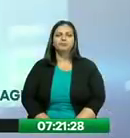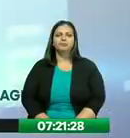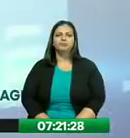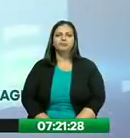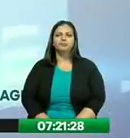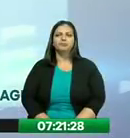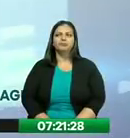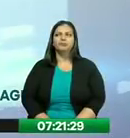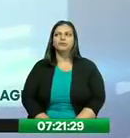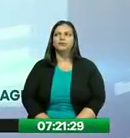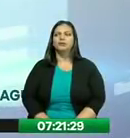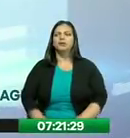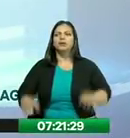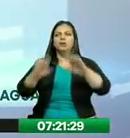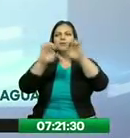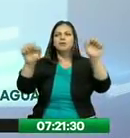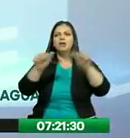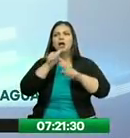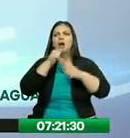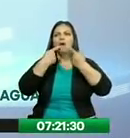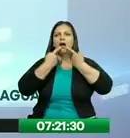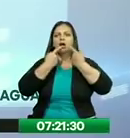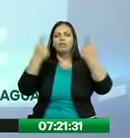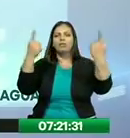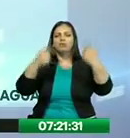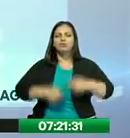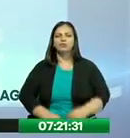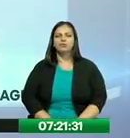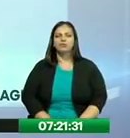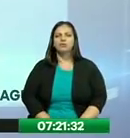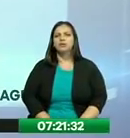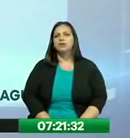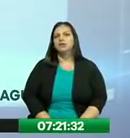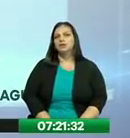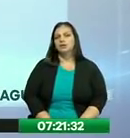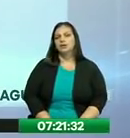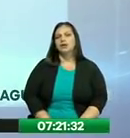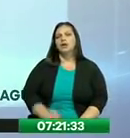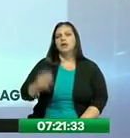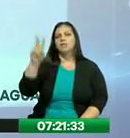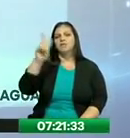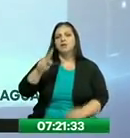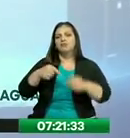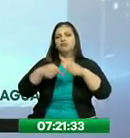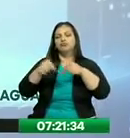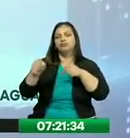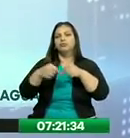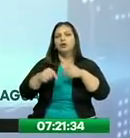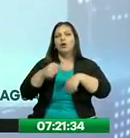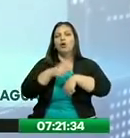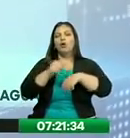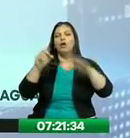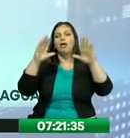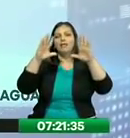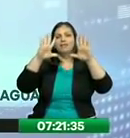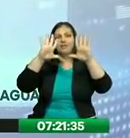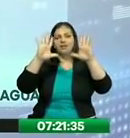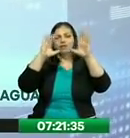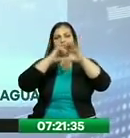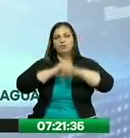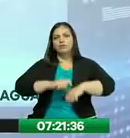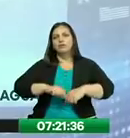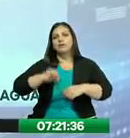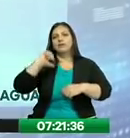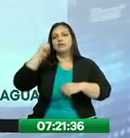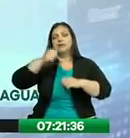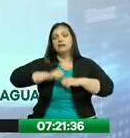Suspensión del servicio de agua potable desde las 22 horas del viernes 18 hasta las 16 horas del